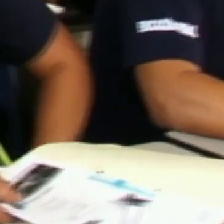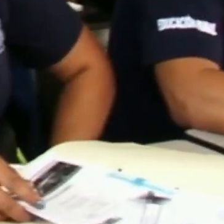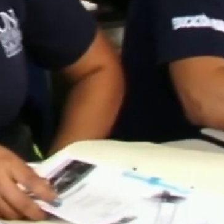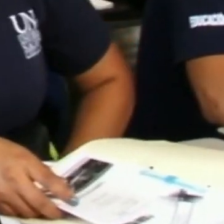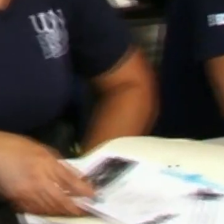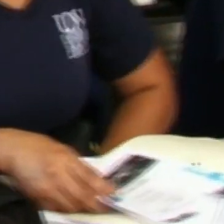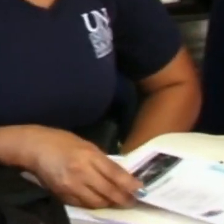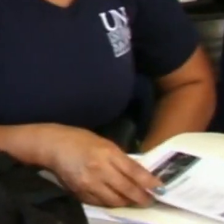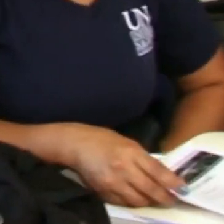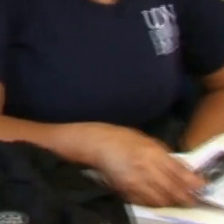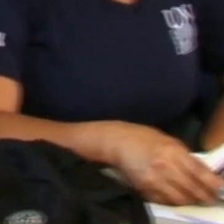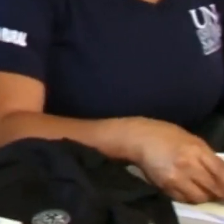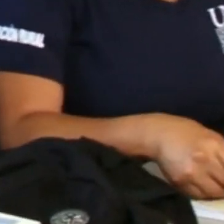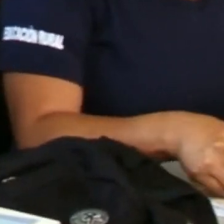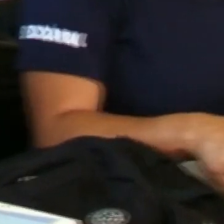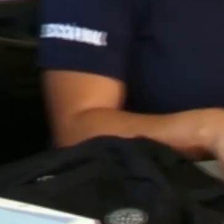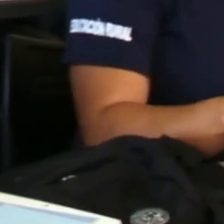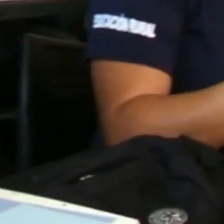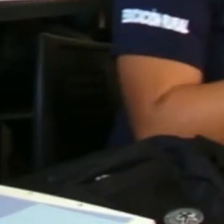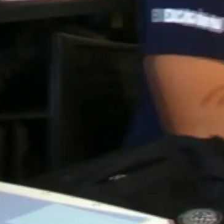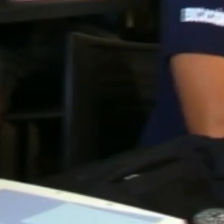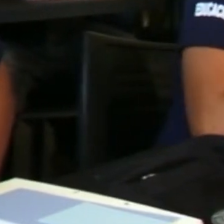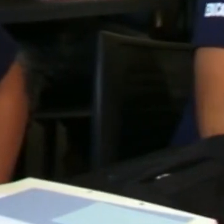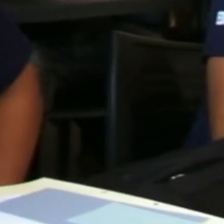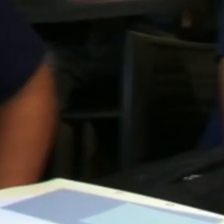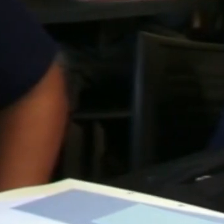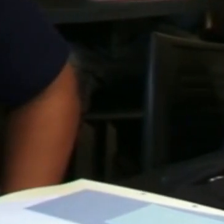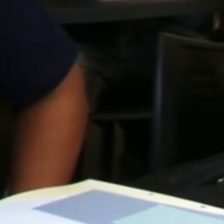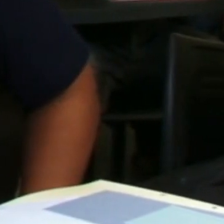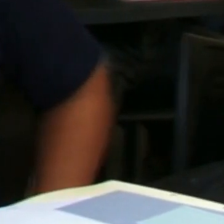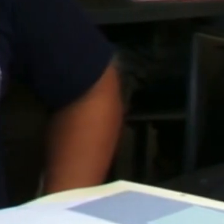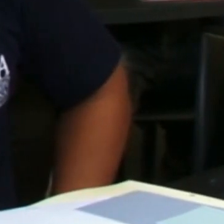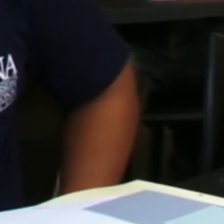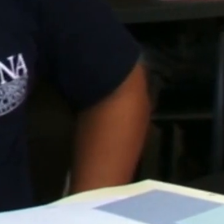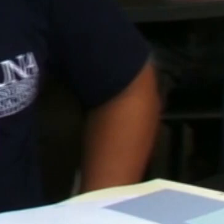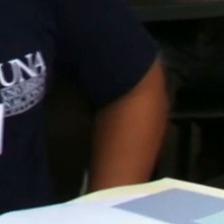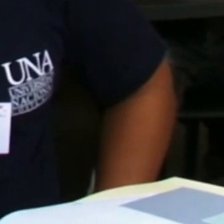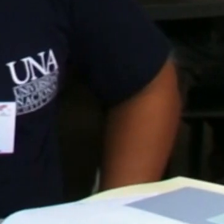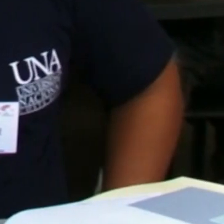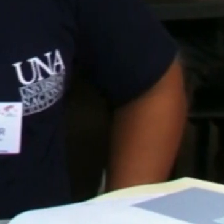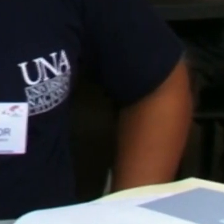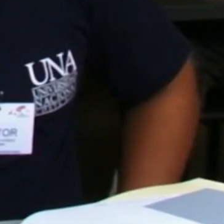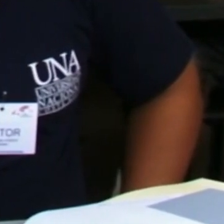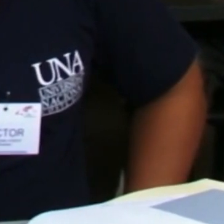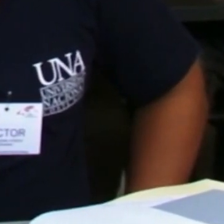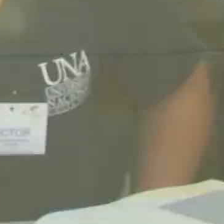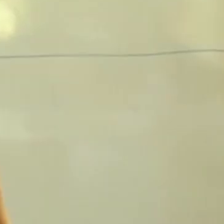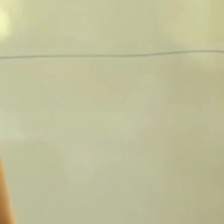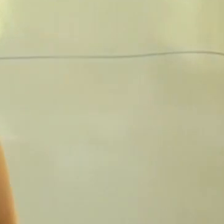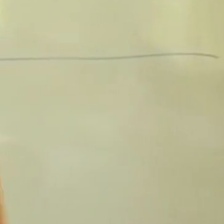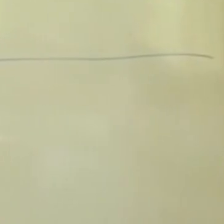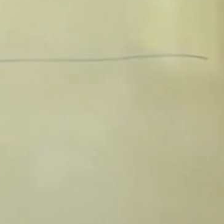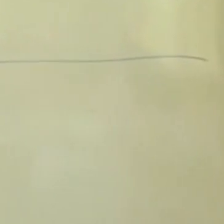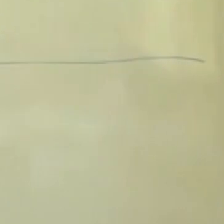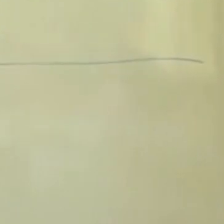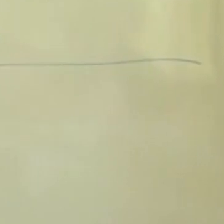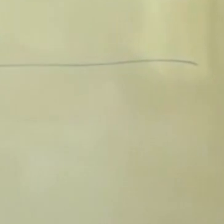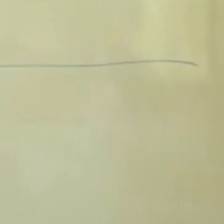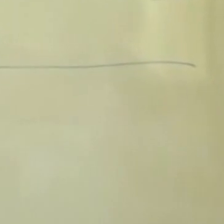trámites. Nosotros hemos aumentado enormemente, digamos, la parte de inscripción a la prueba de